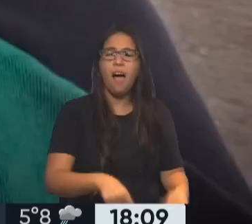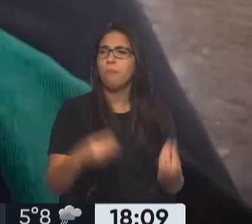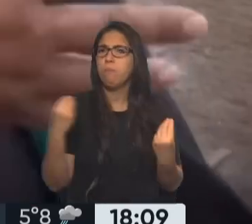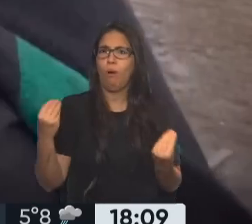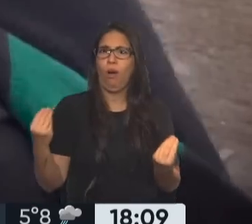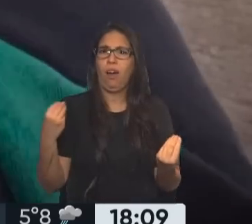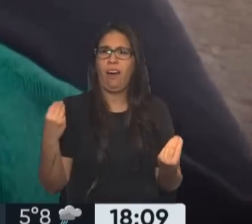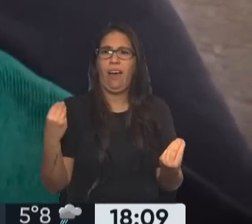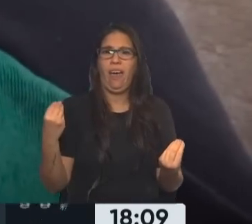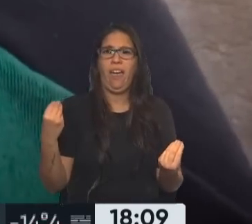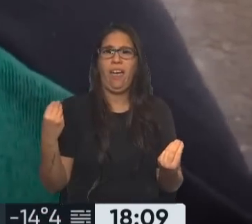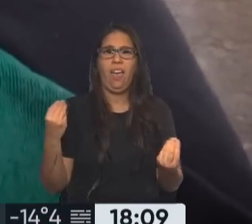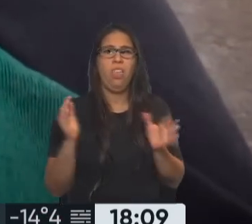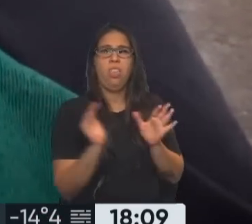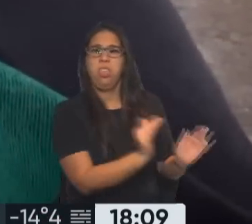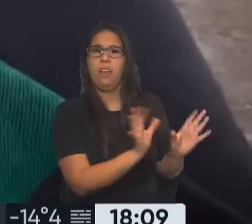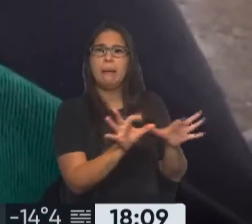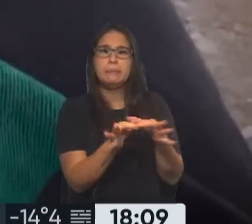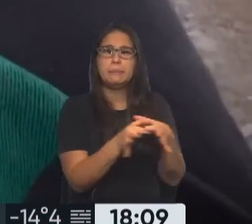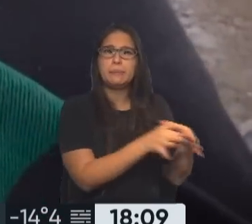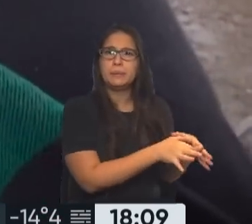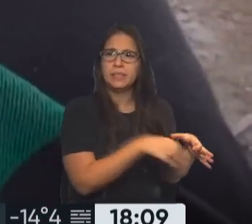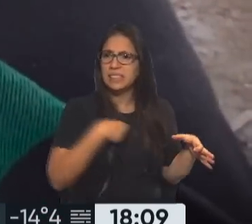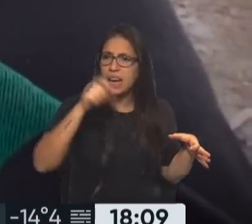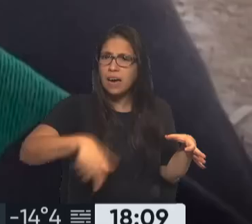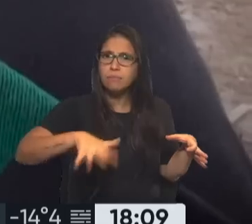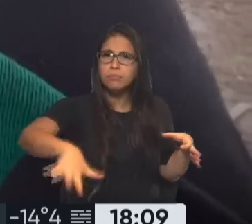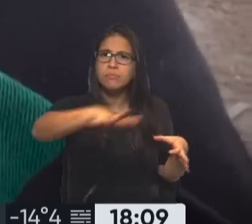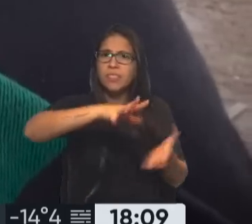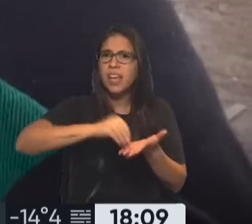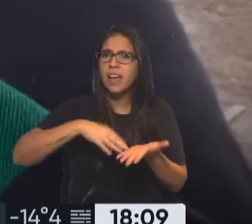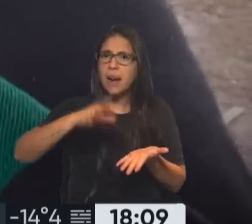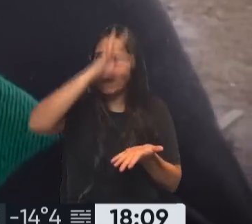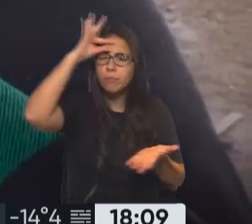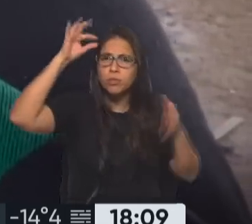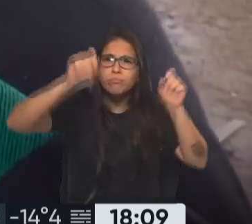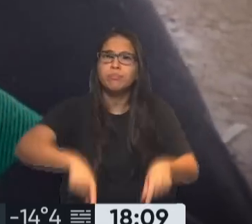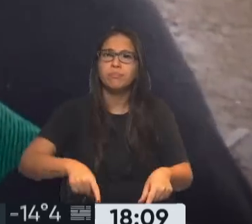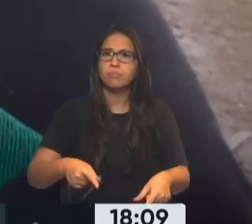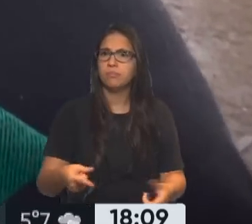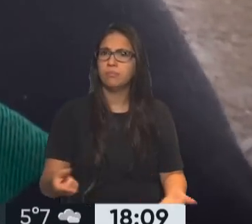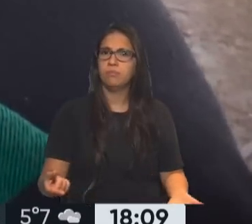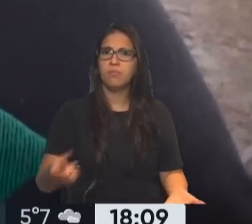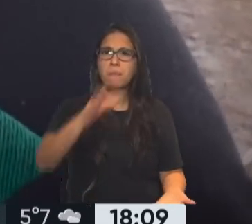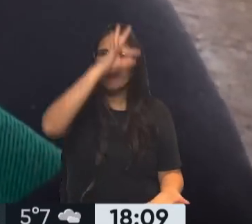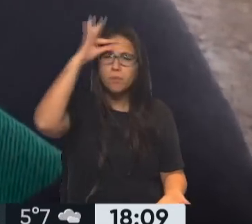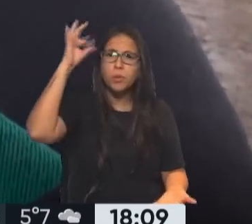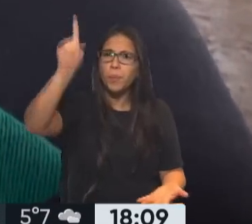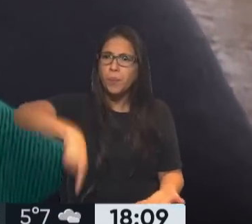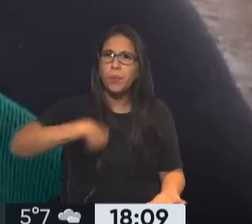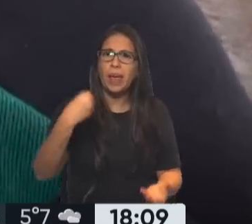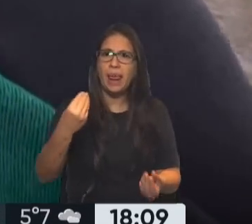que quedarnos en Coyipulli en un espacio reducido si nosotros somos de acá de la tierra? El mapuche es de la tierra. El mapuche vive de la